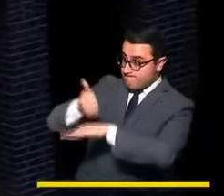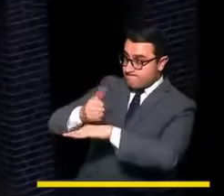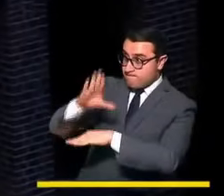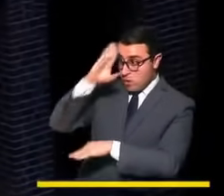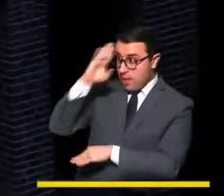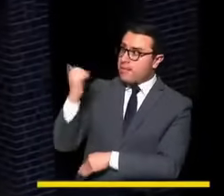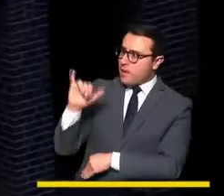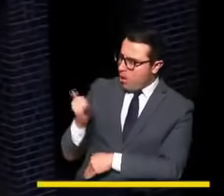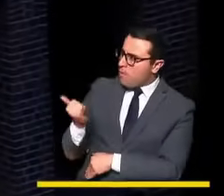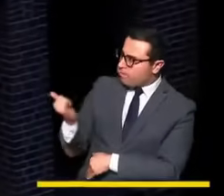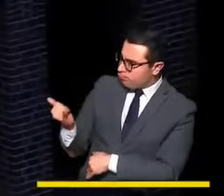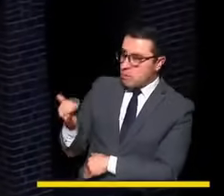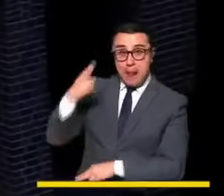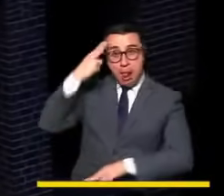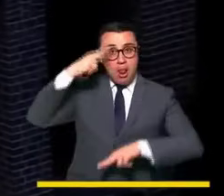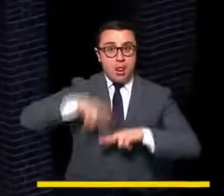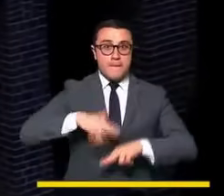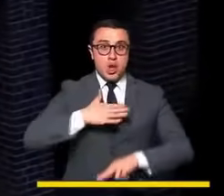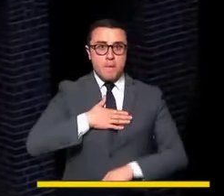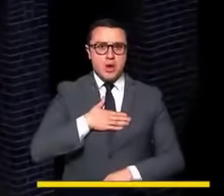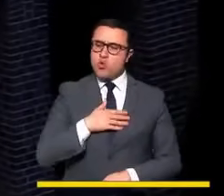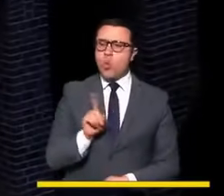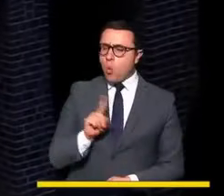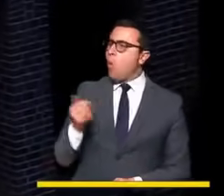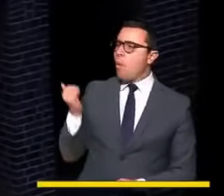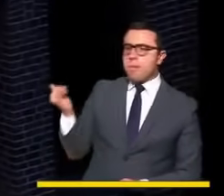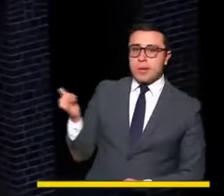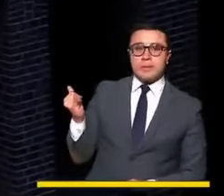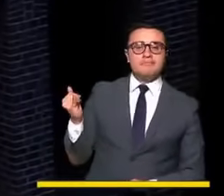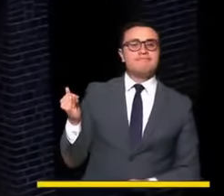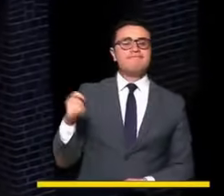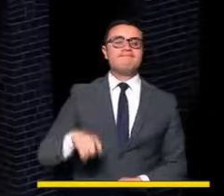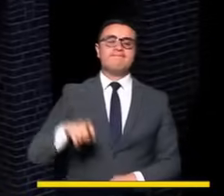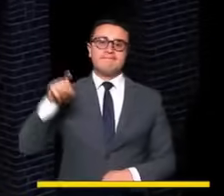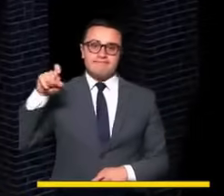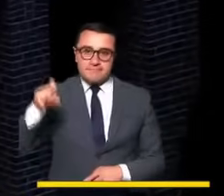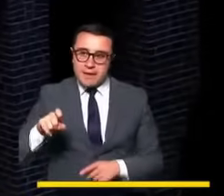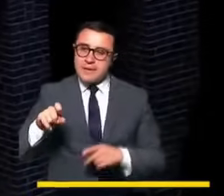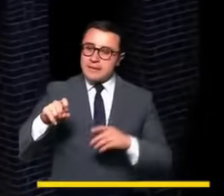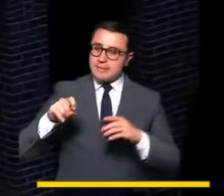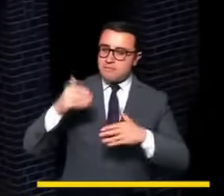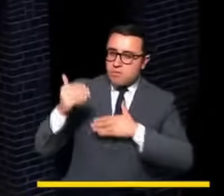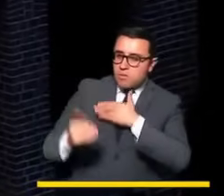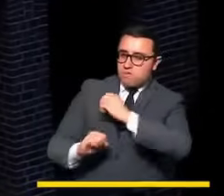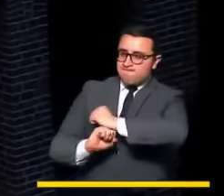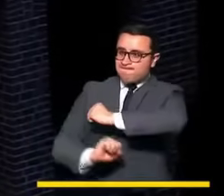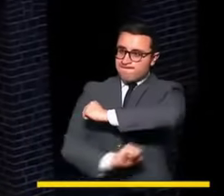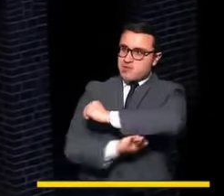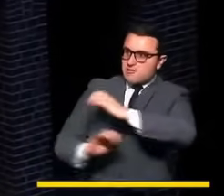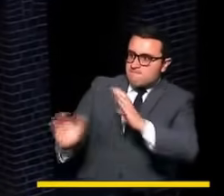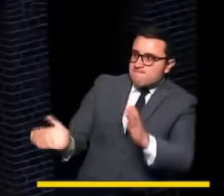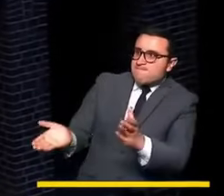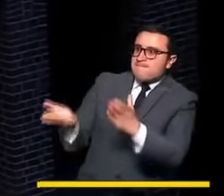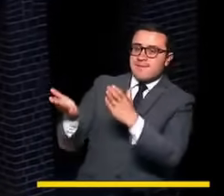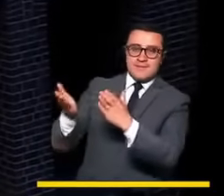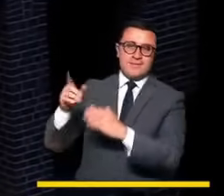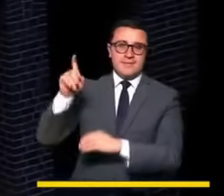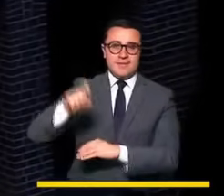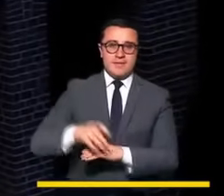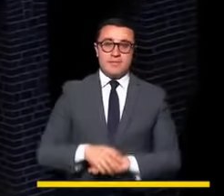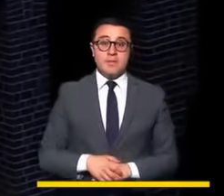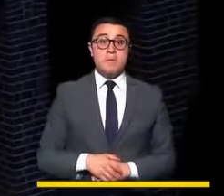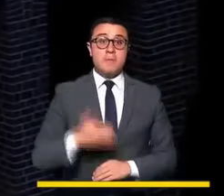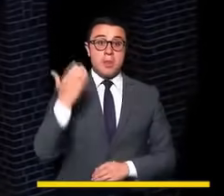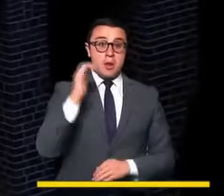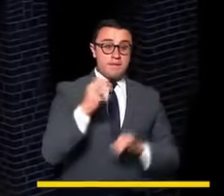existe, ¿cierto? No es una invención ahora, sino que existe, nos toca desarrollarla. Si Colombia tenía un sistema cifrado